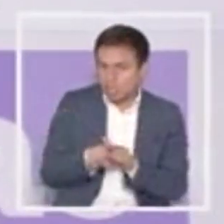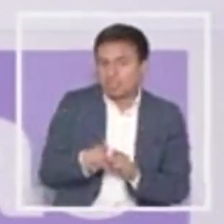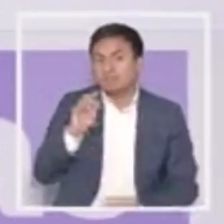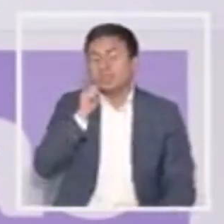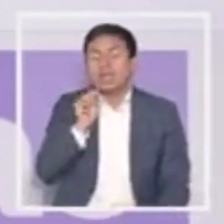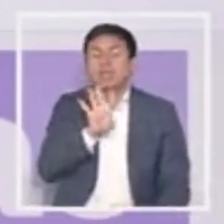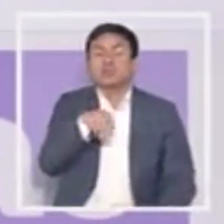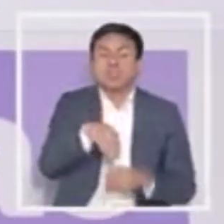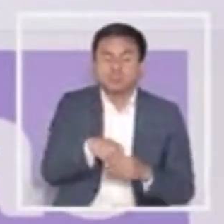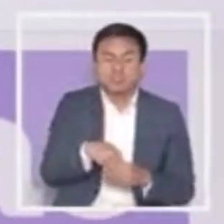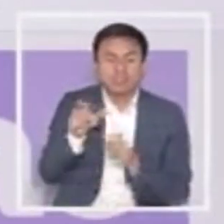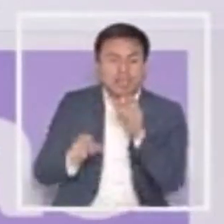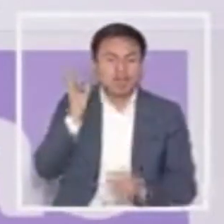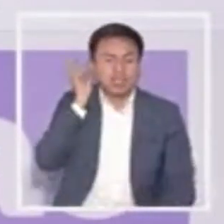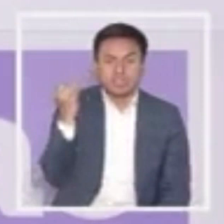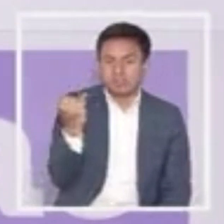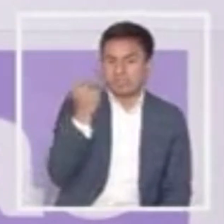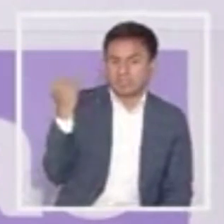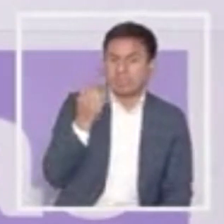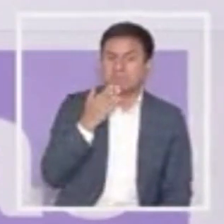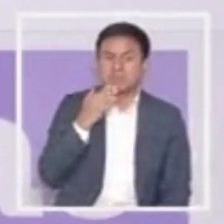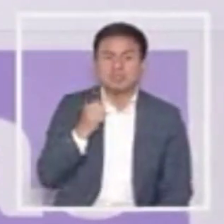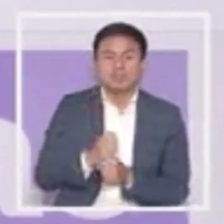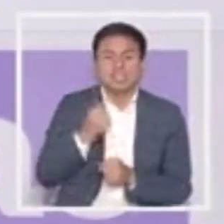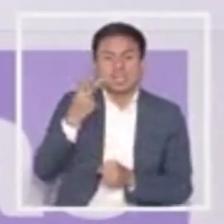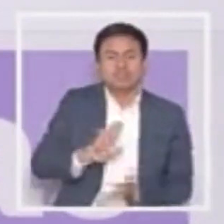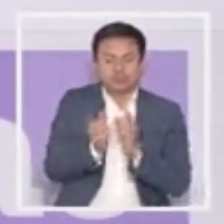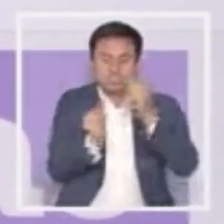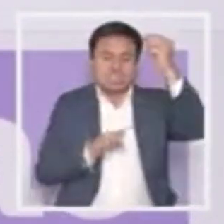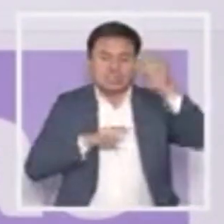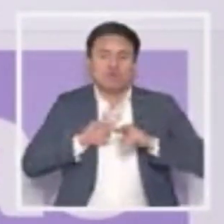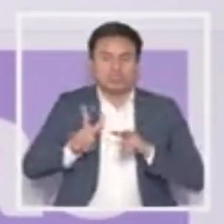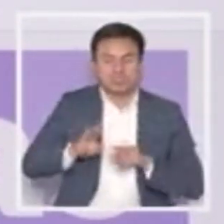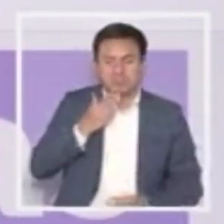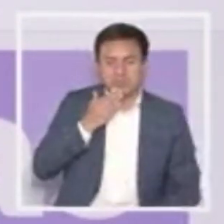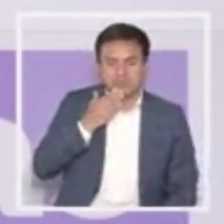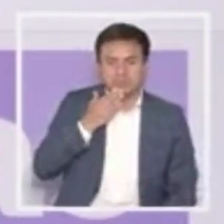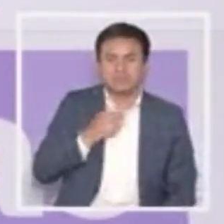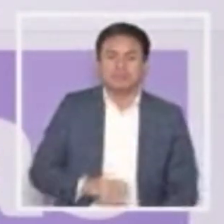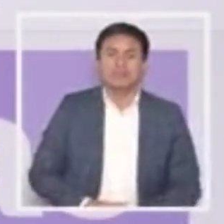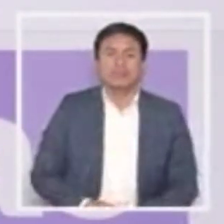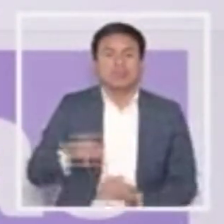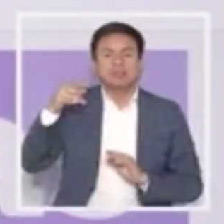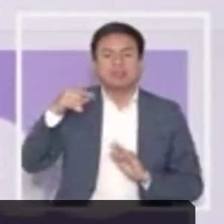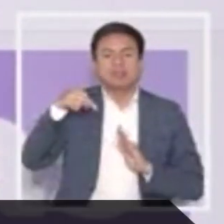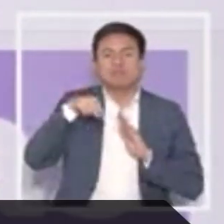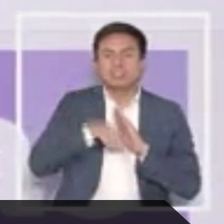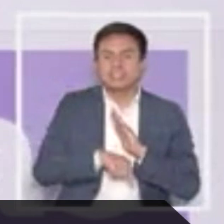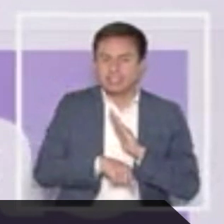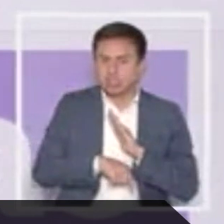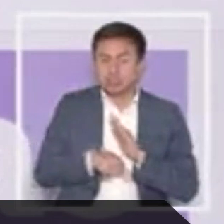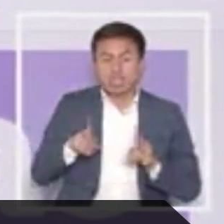incluyendo además a las trabajadoras independientes y a las trabajadoras de casa particular. En la